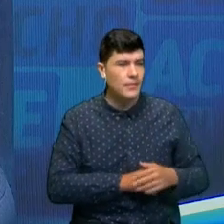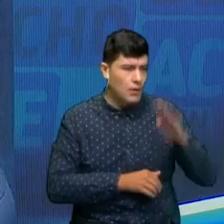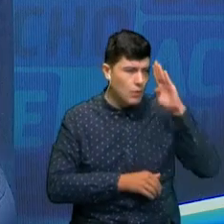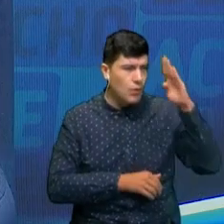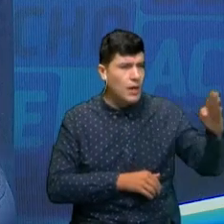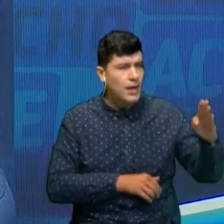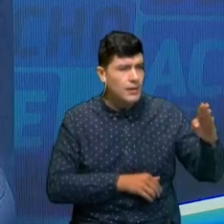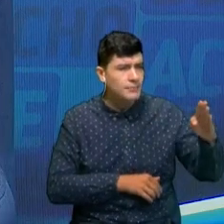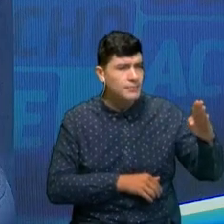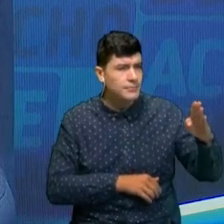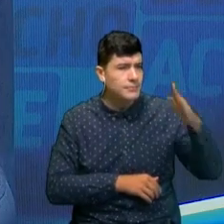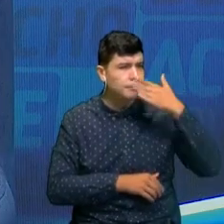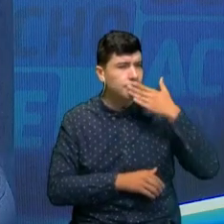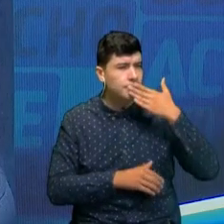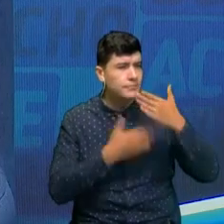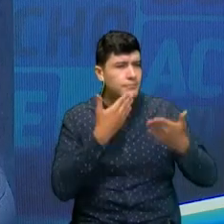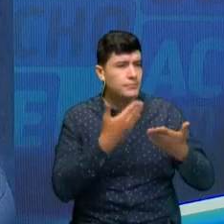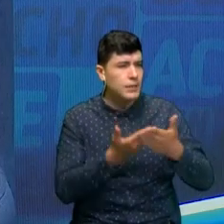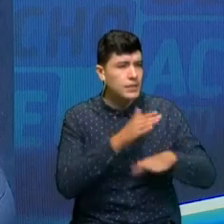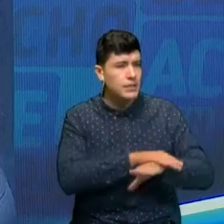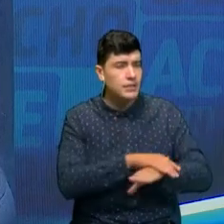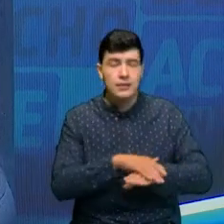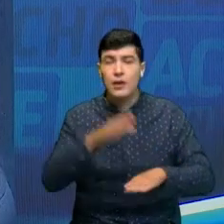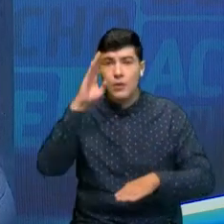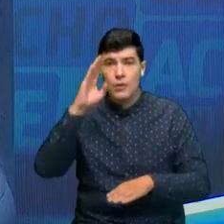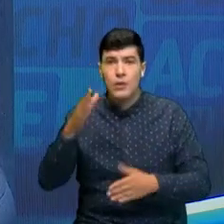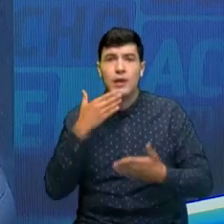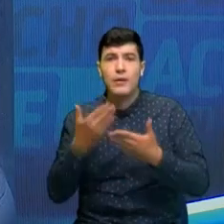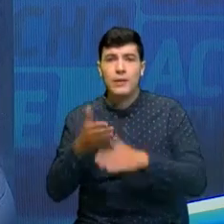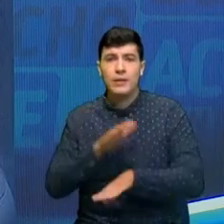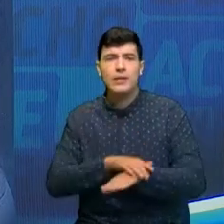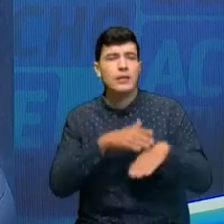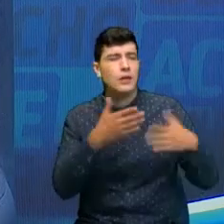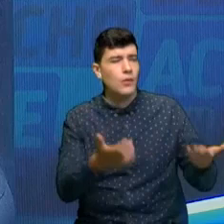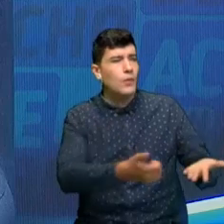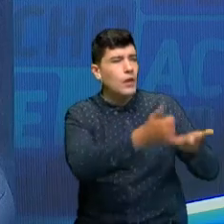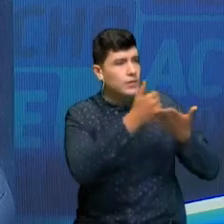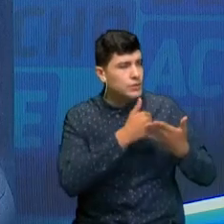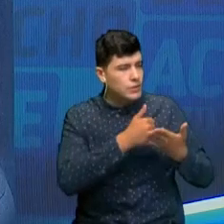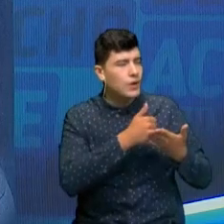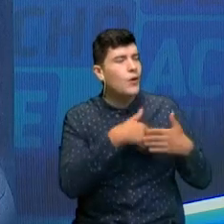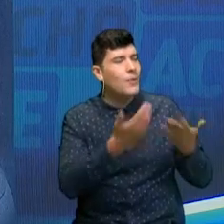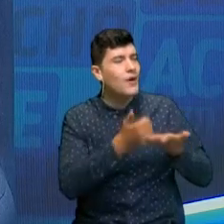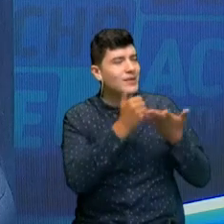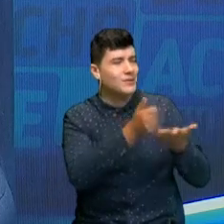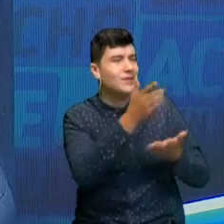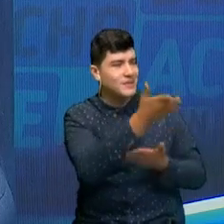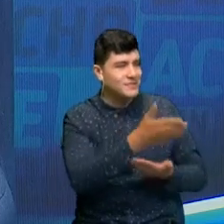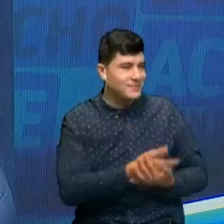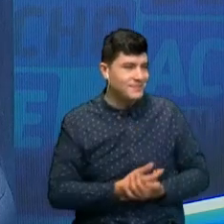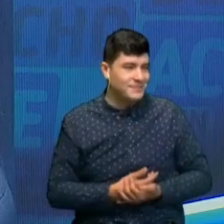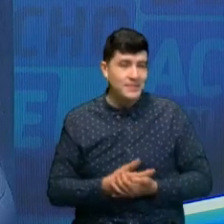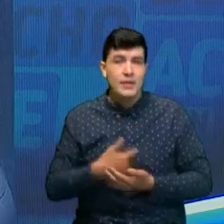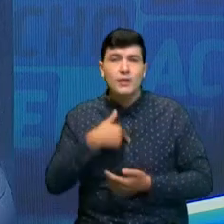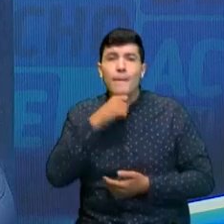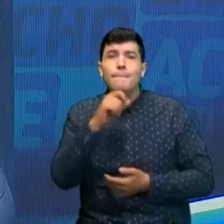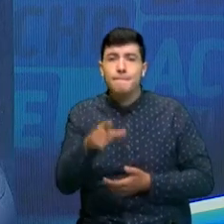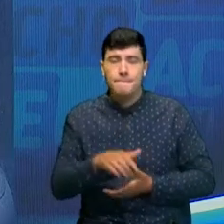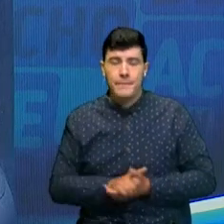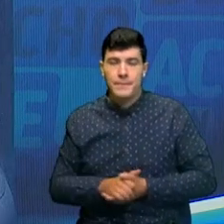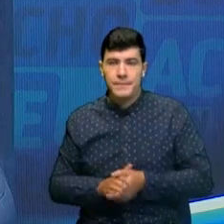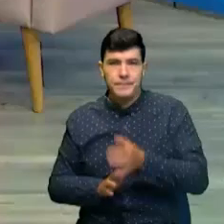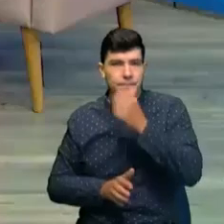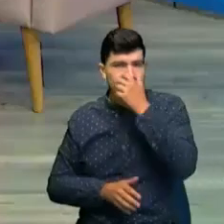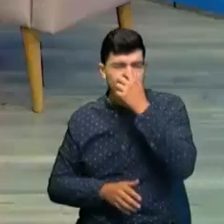Hola, Samuel, muy buenas tardes. Muy buenas tardes. Cuéntenos, Samuel, ¿cómo le podemos ayudar? Mi inquietud es la siguiente. Yo